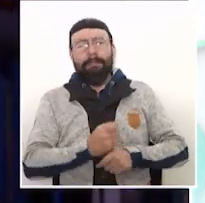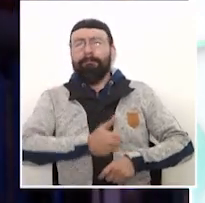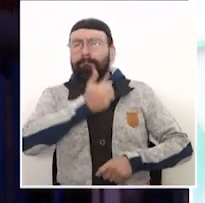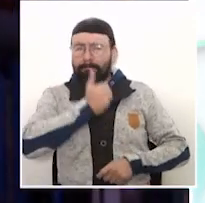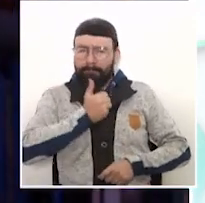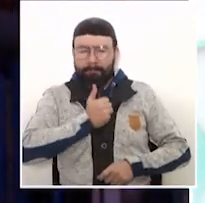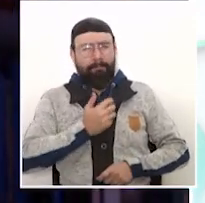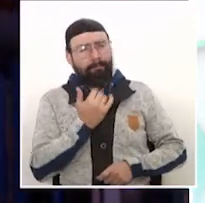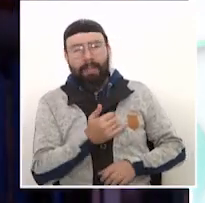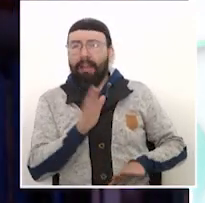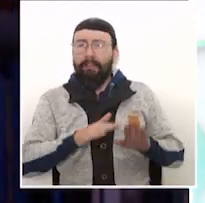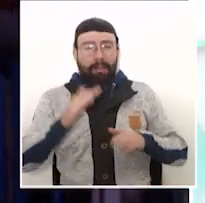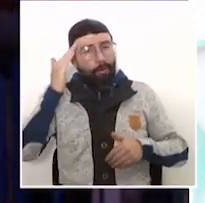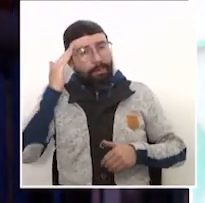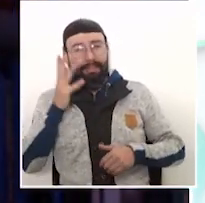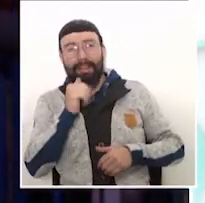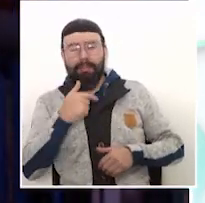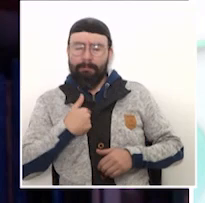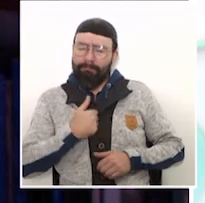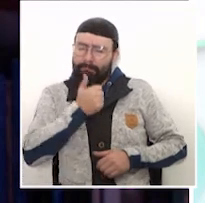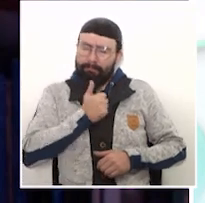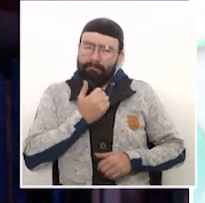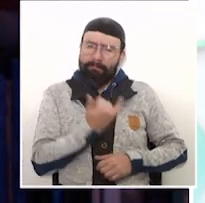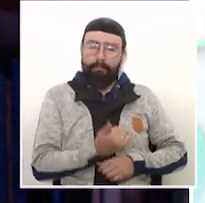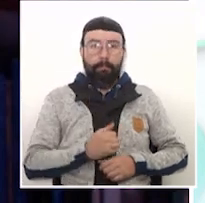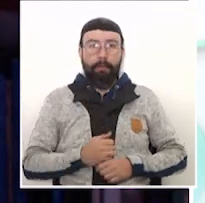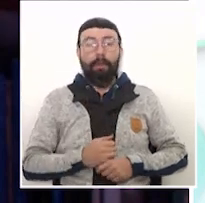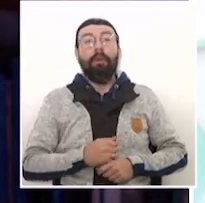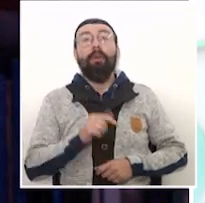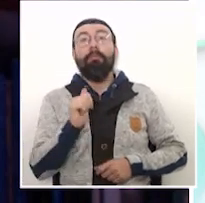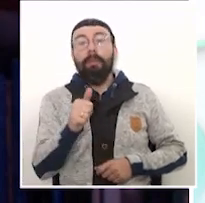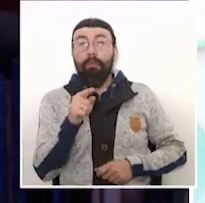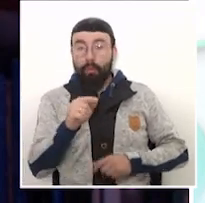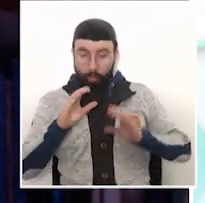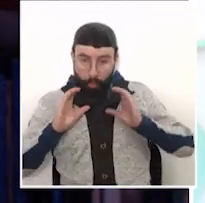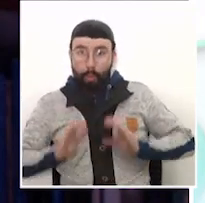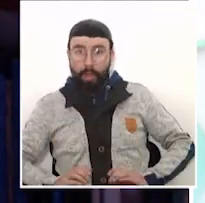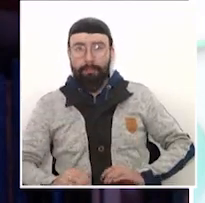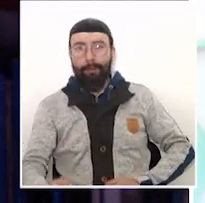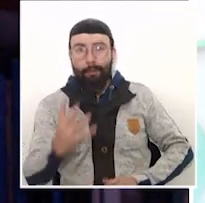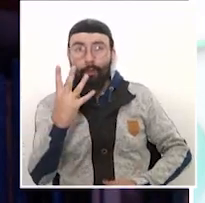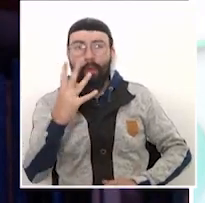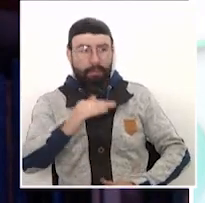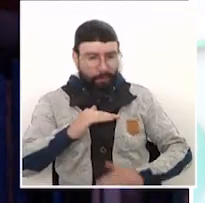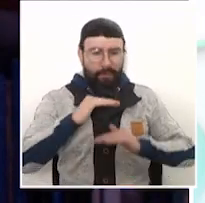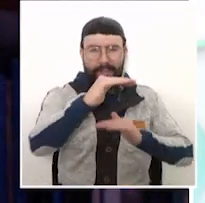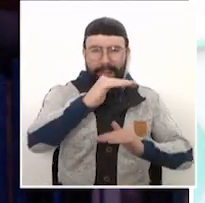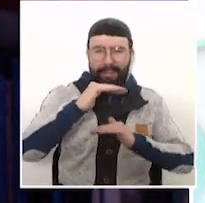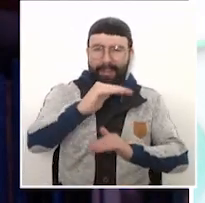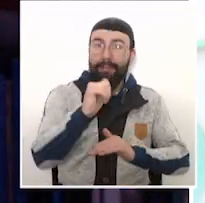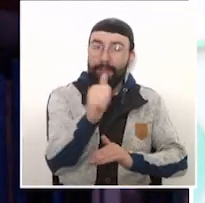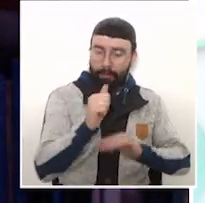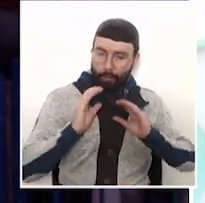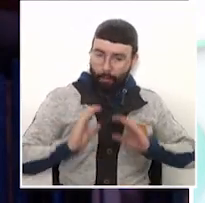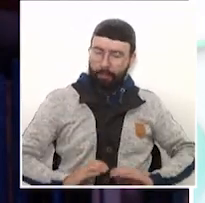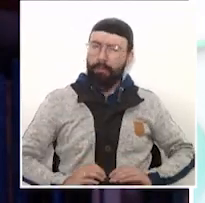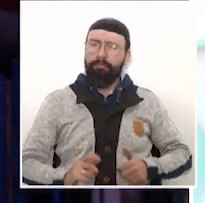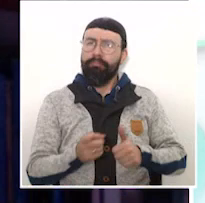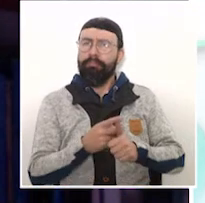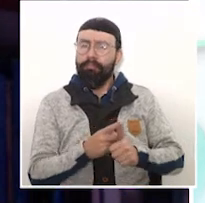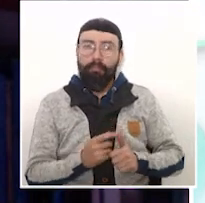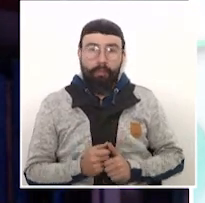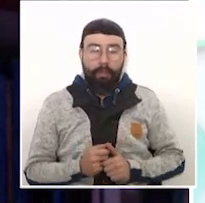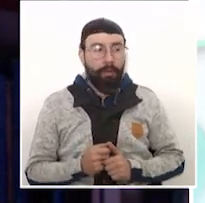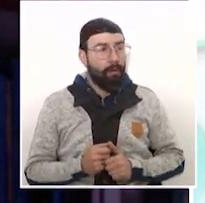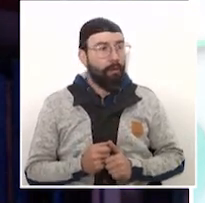inconsciencia. Hay cuatro regalos para tu cuerpo, aunque hay muchos más, pero estos cuatro son muy importantes. Ese organismo, ¿para